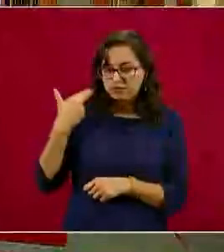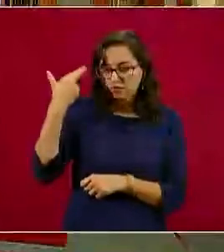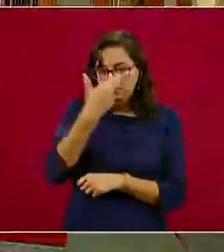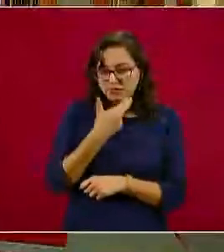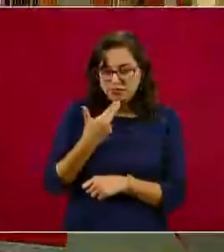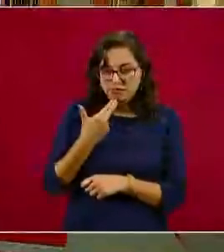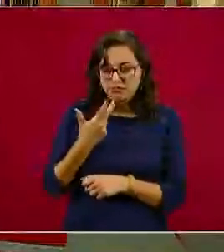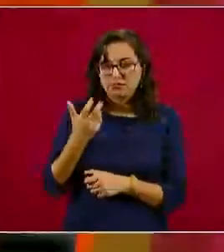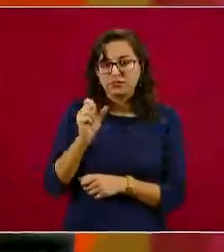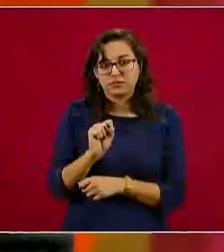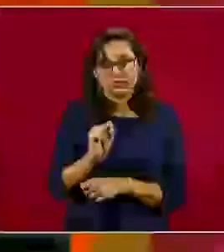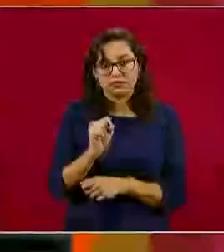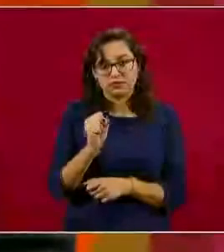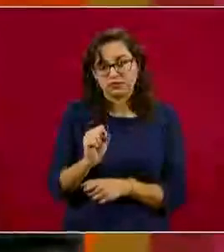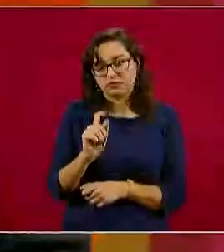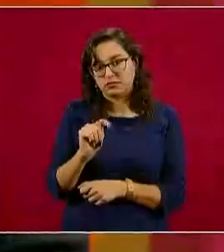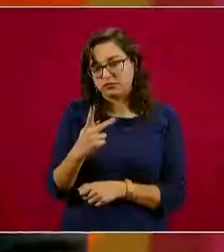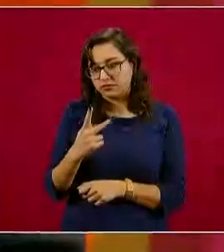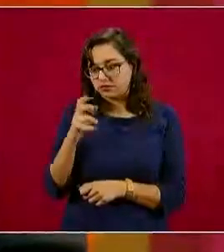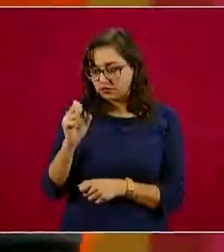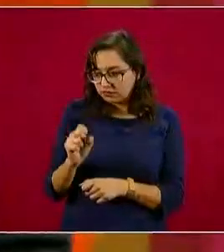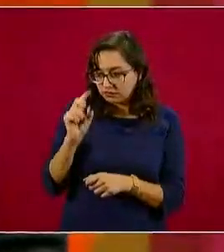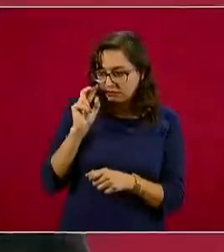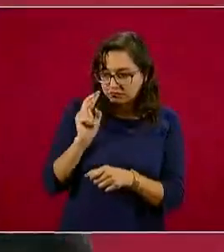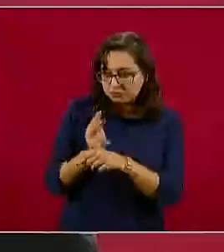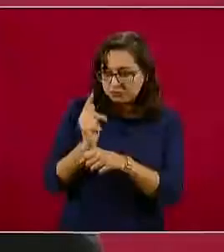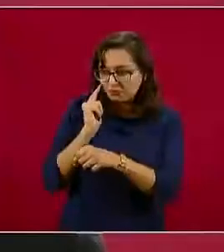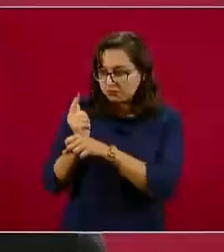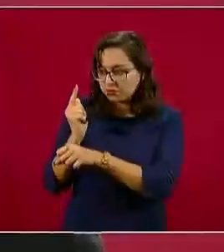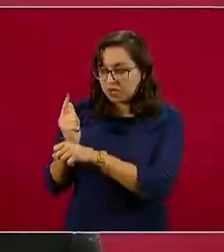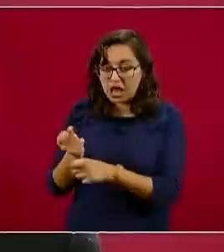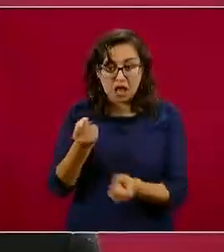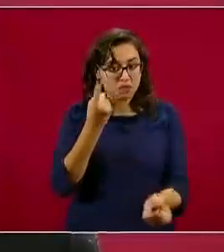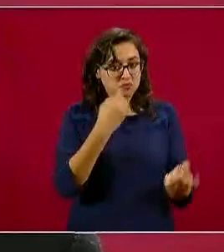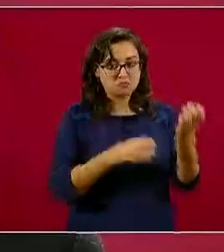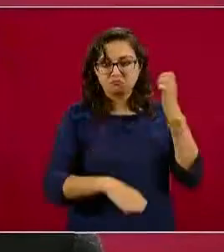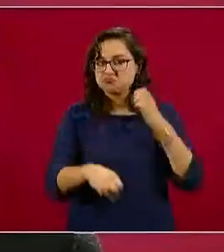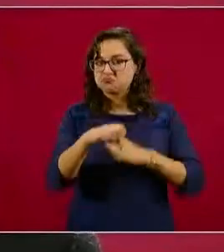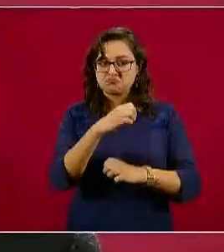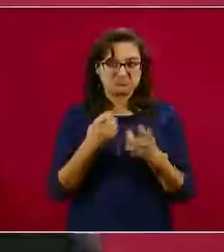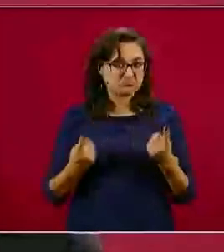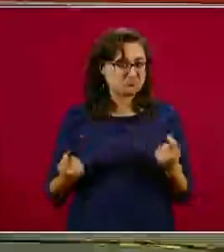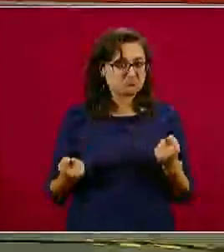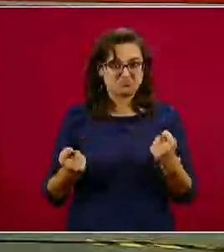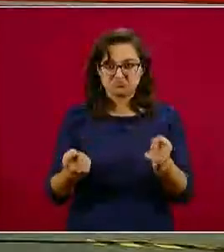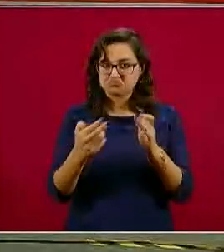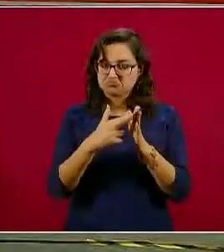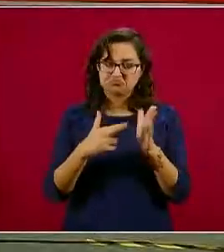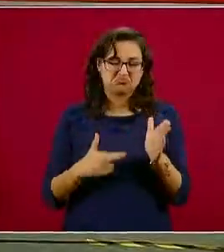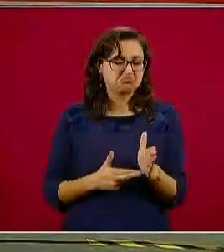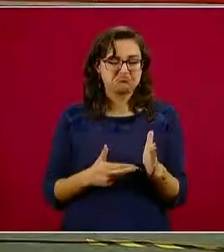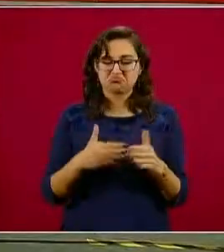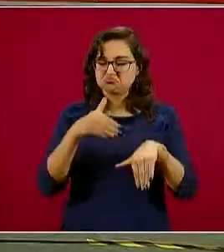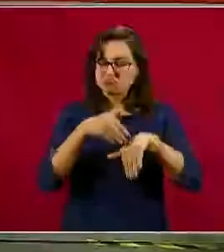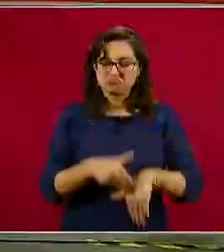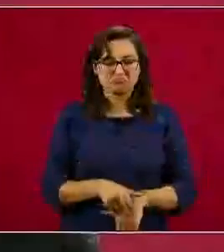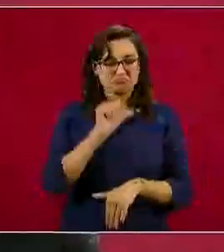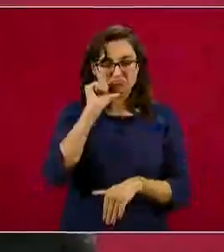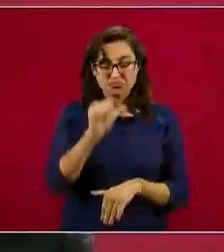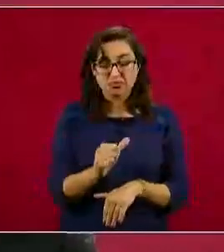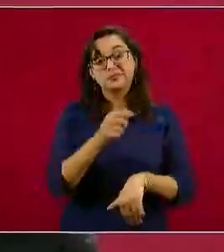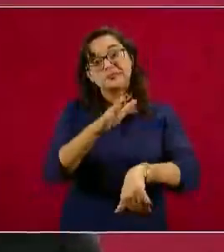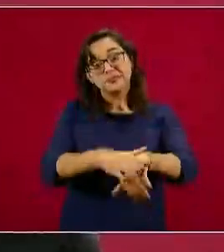la Secretaría del Trabajo, múltiples empresas que no tienen los protocolos de seguridad sanitaria implantados. Entonces,